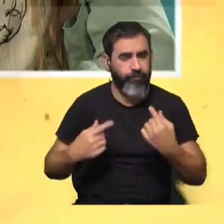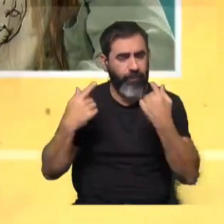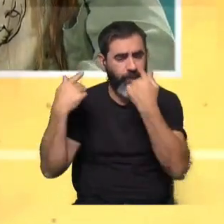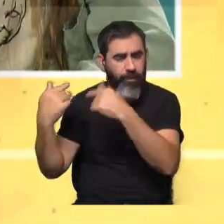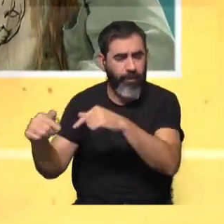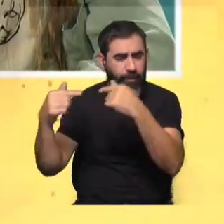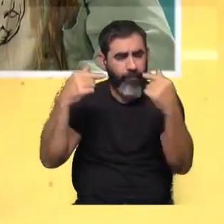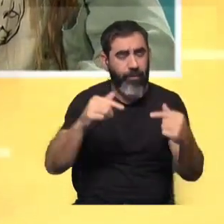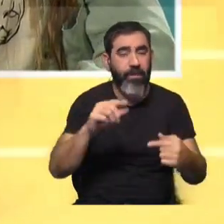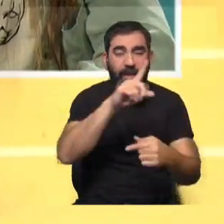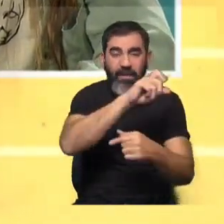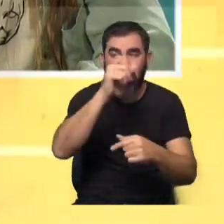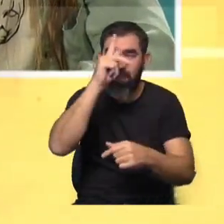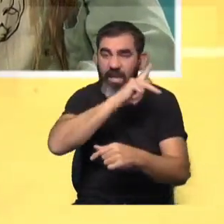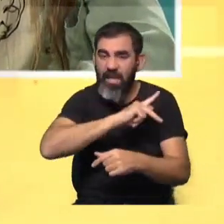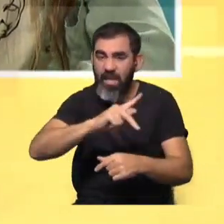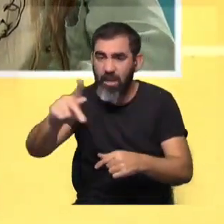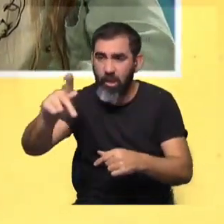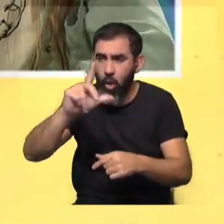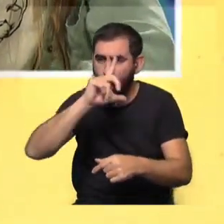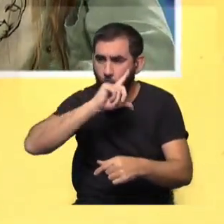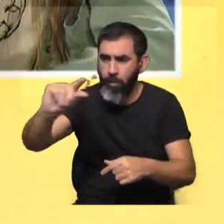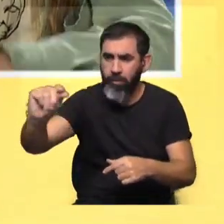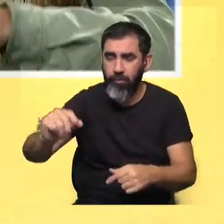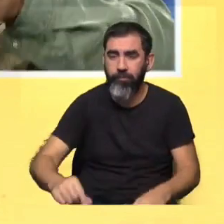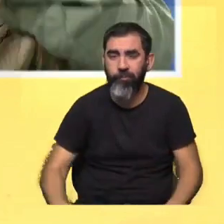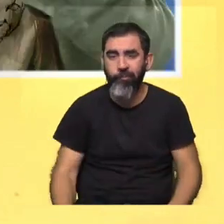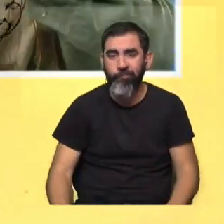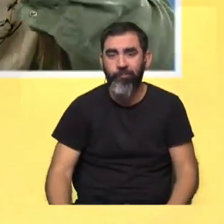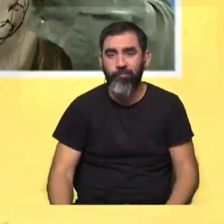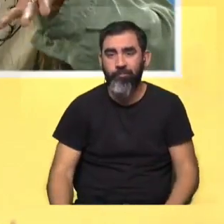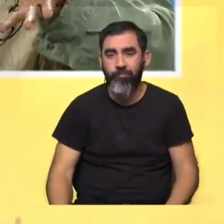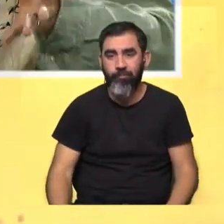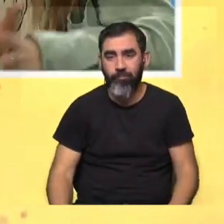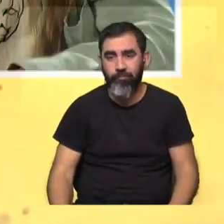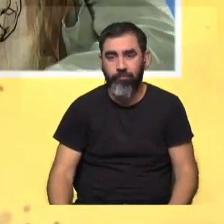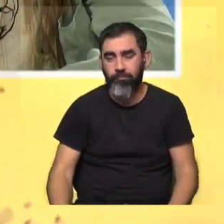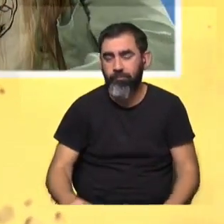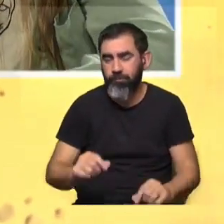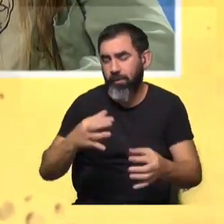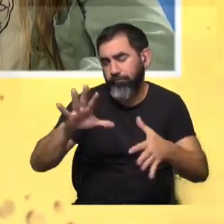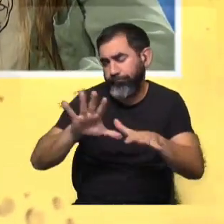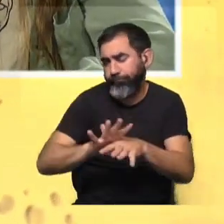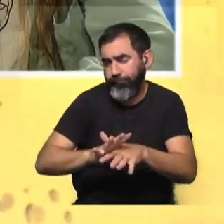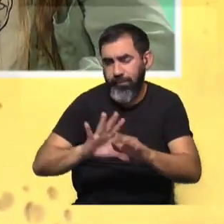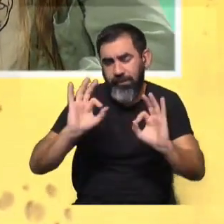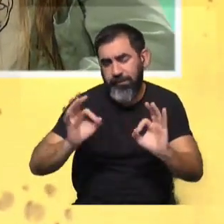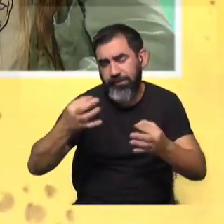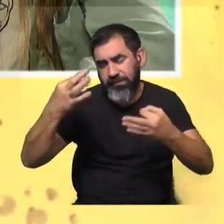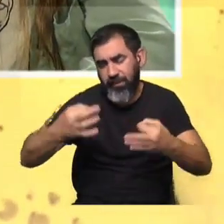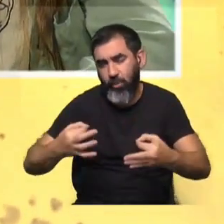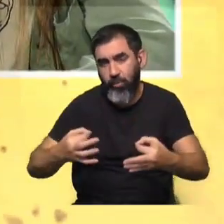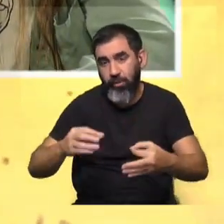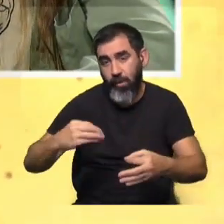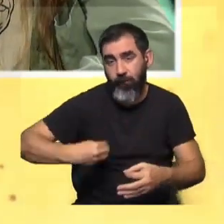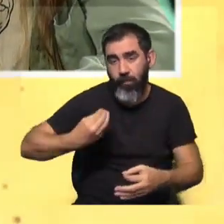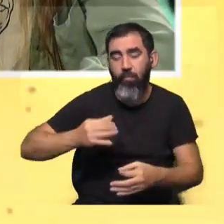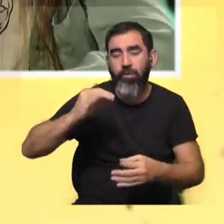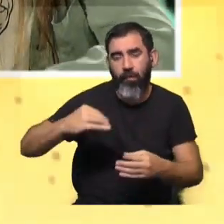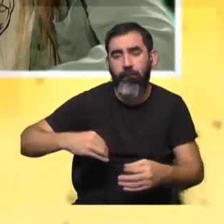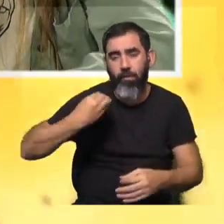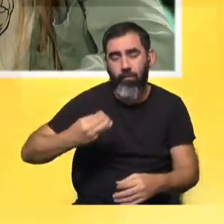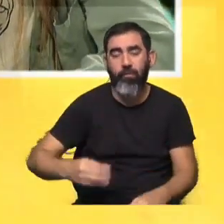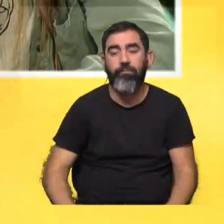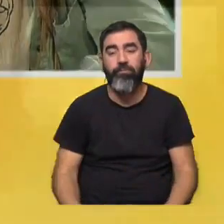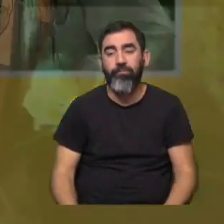de los 100 kilómetros del borde era inconfundible, si se quiere. Está bien, ese estaba vivo. Ese estaba vivo. Él estaba Claro.